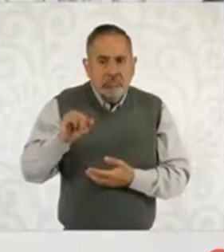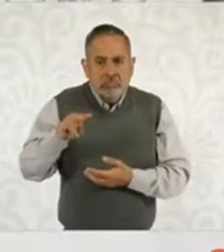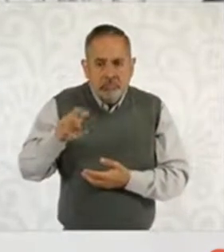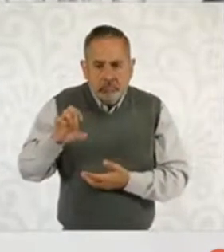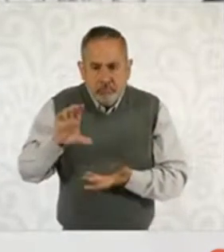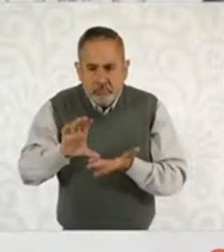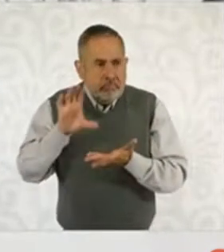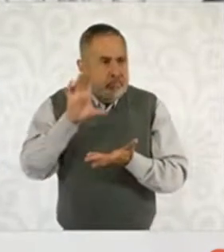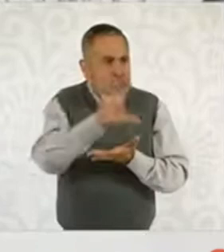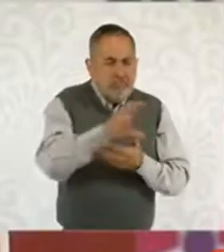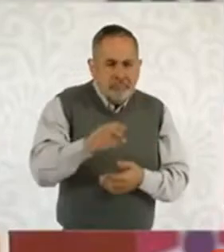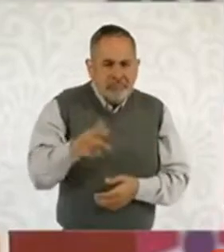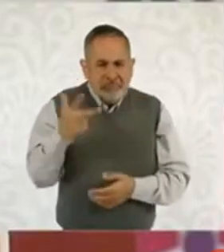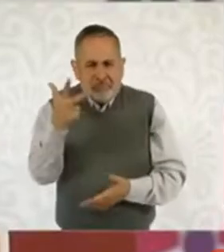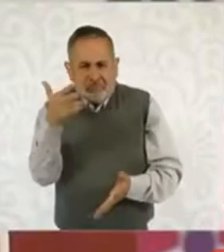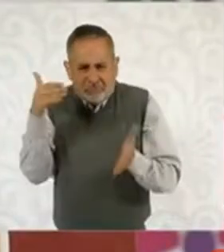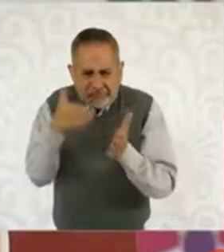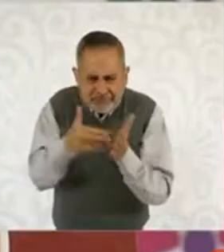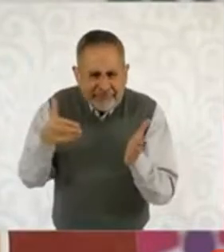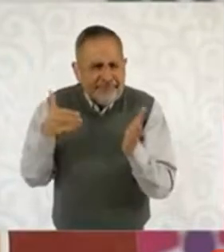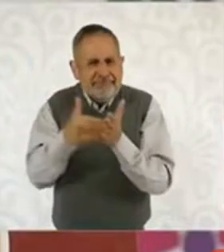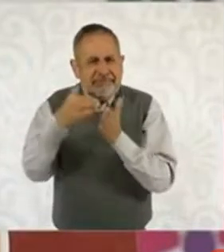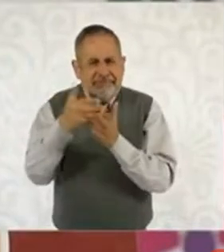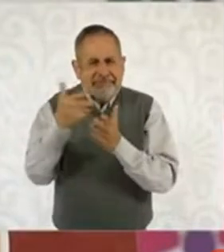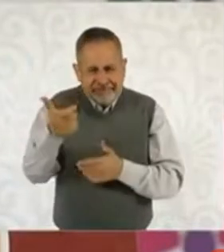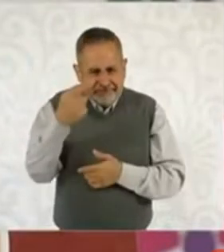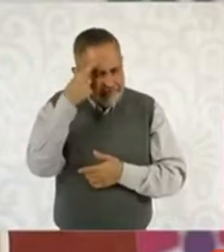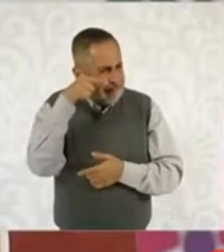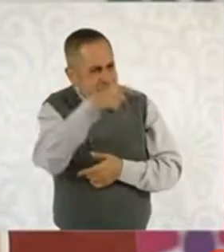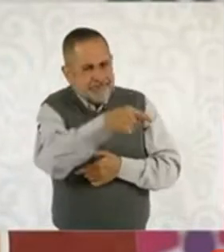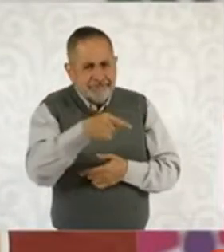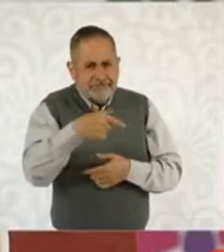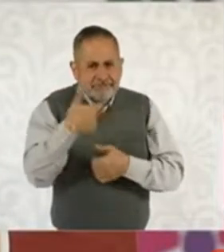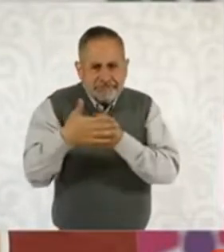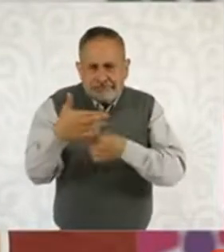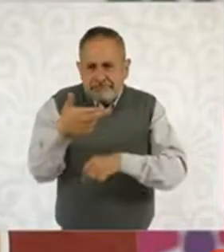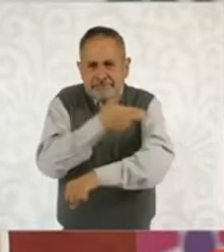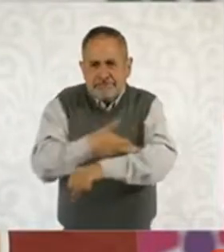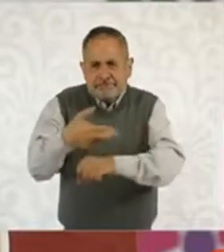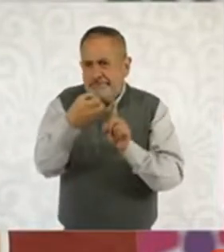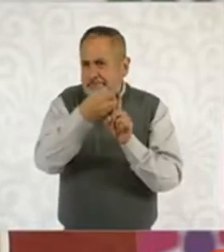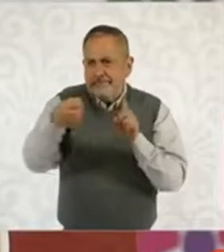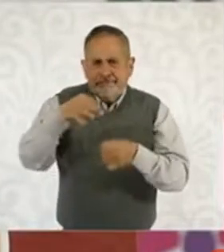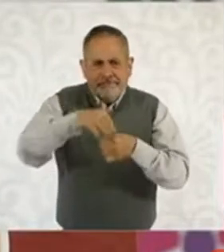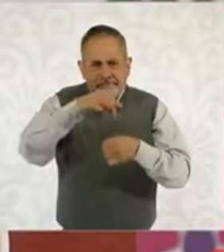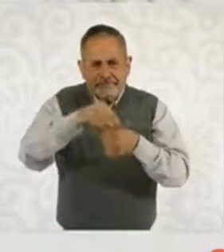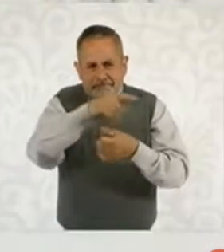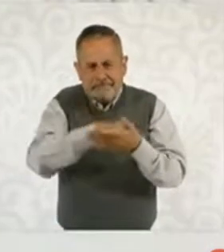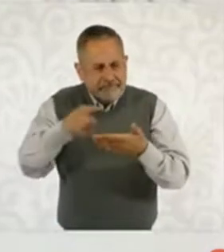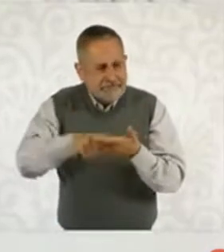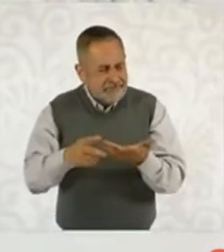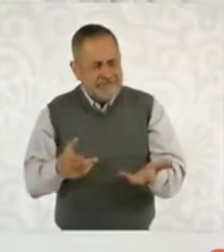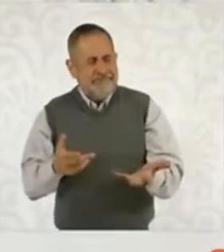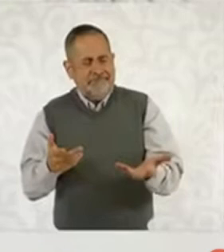para 8,000 millones de pesos costó la elección ahora.